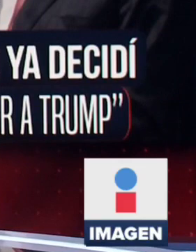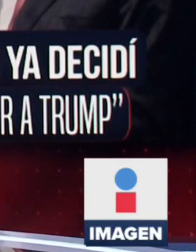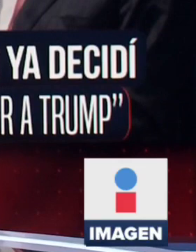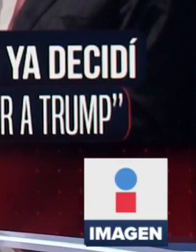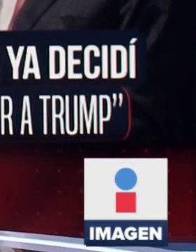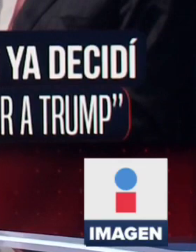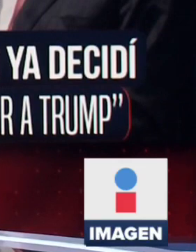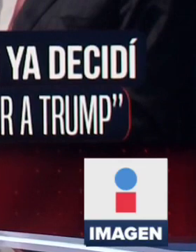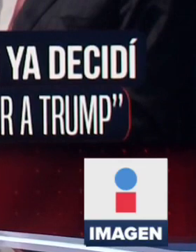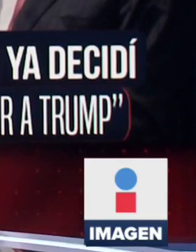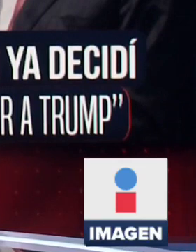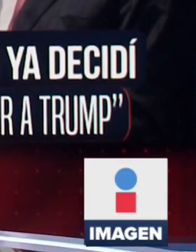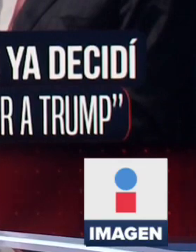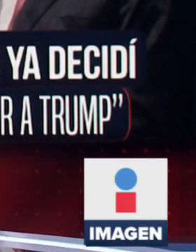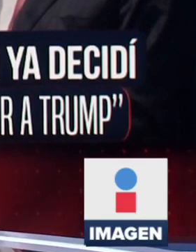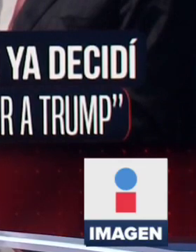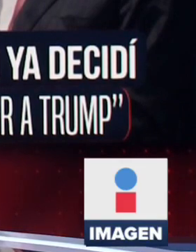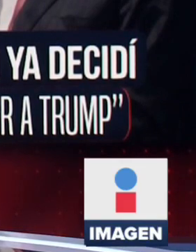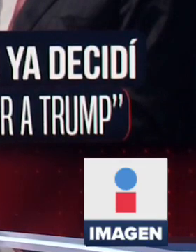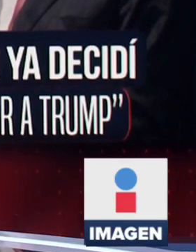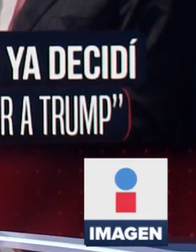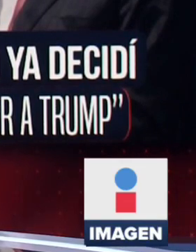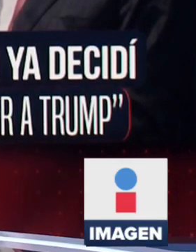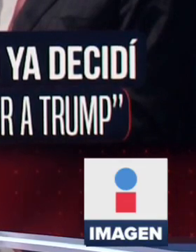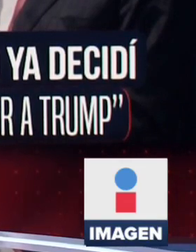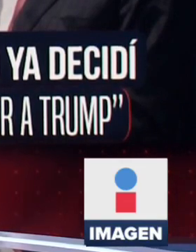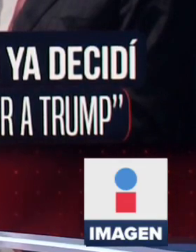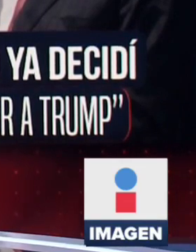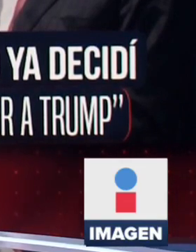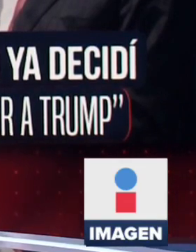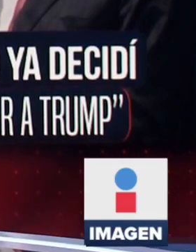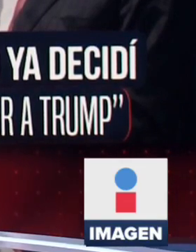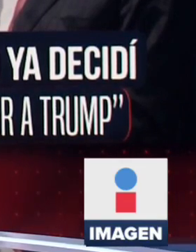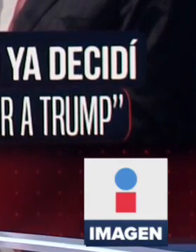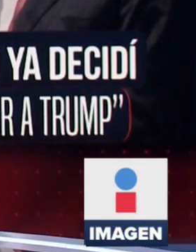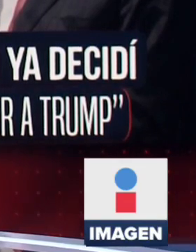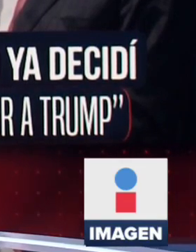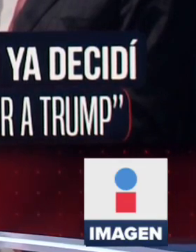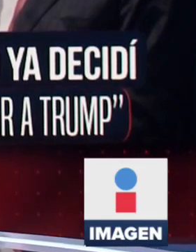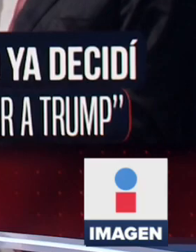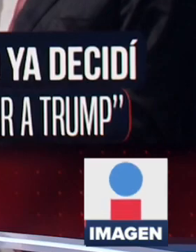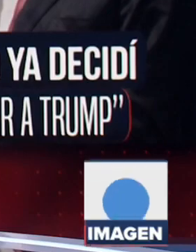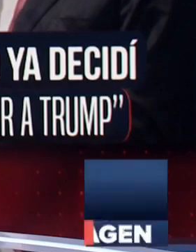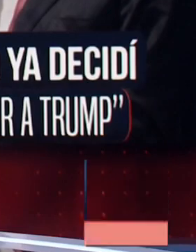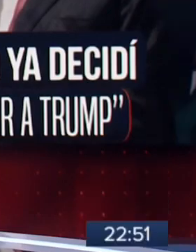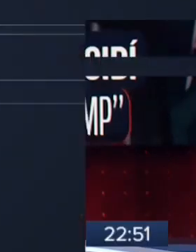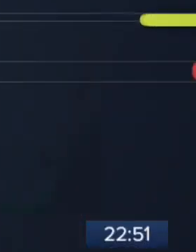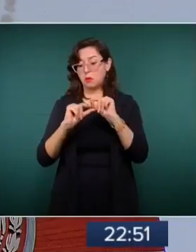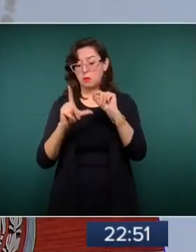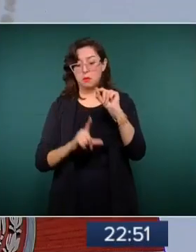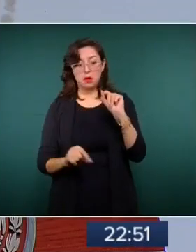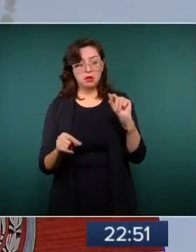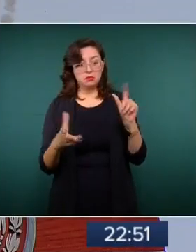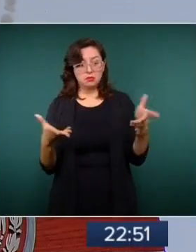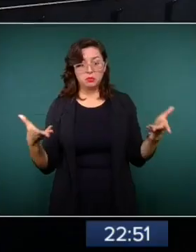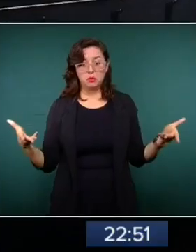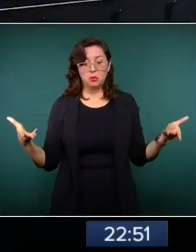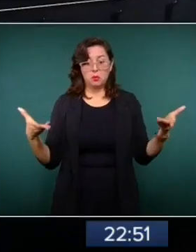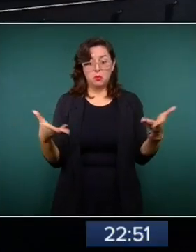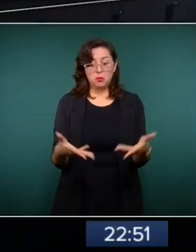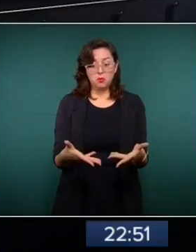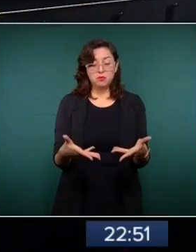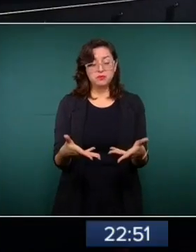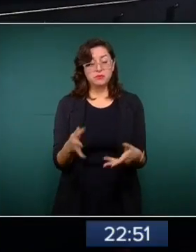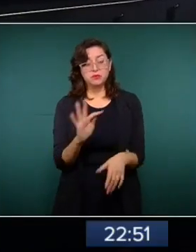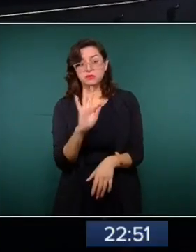de quienes consideran que su viaje beneficia la campaña electoral de trump yo ya tomé